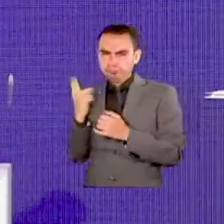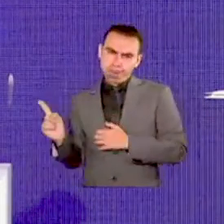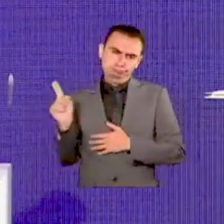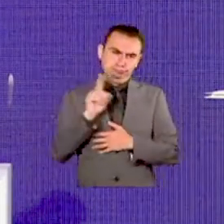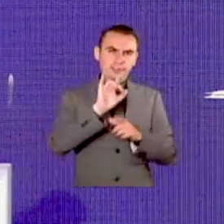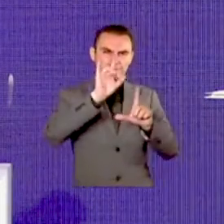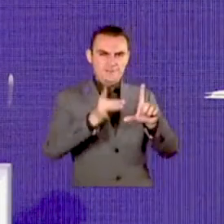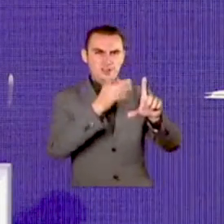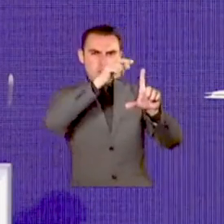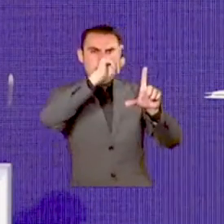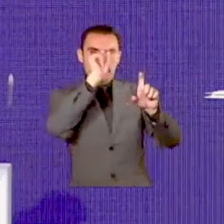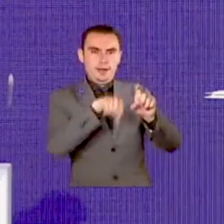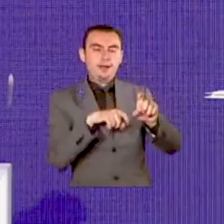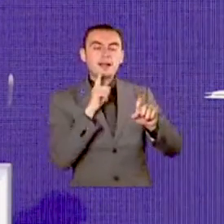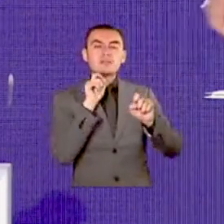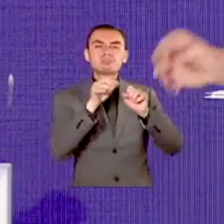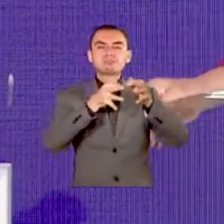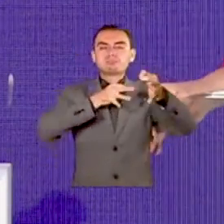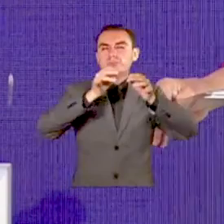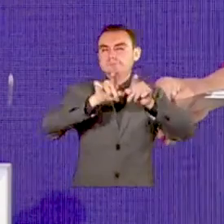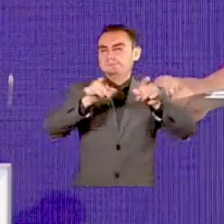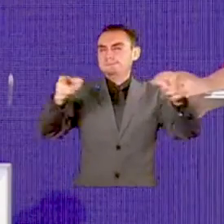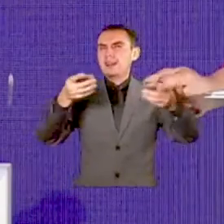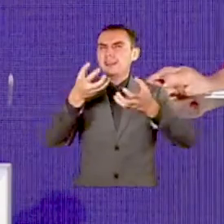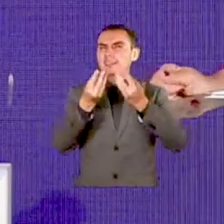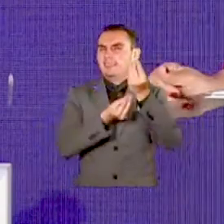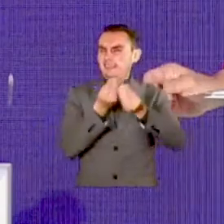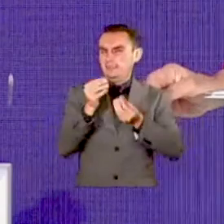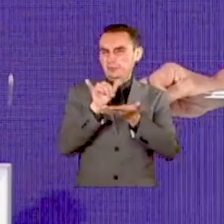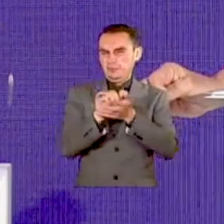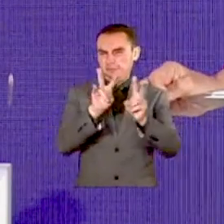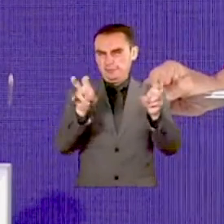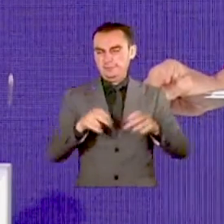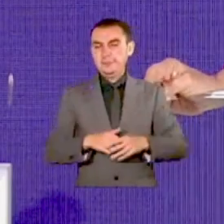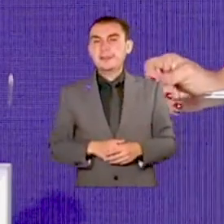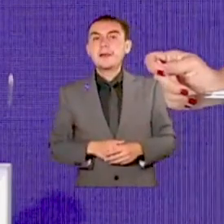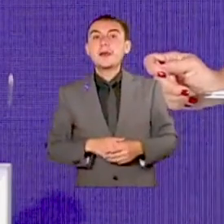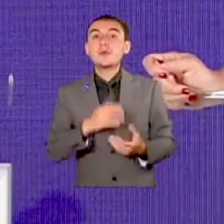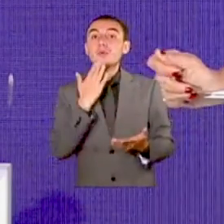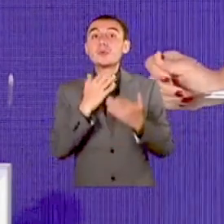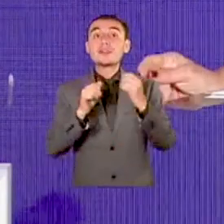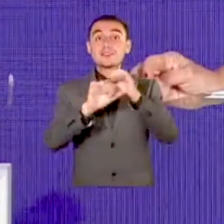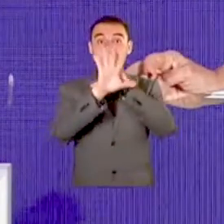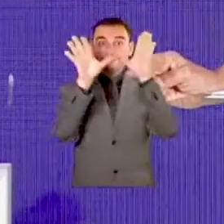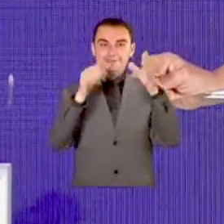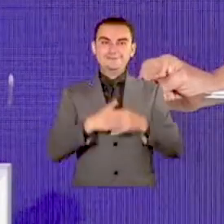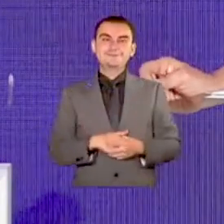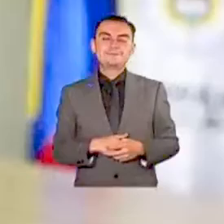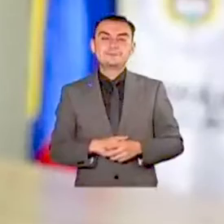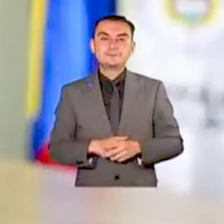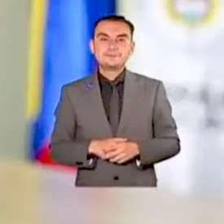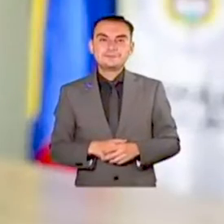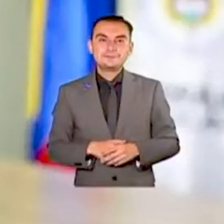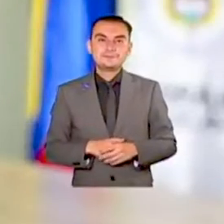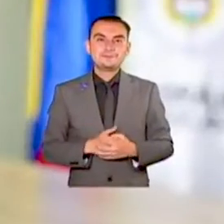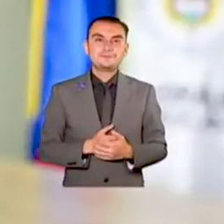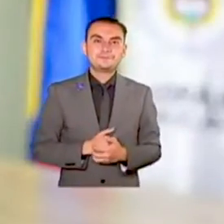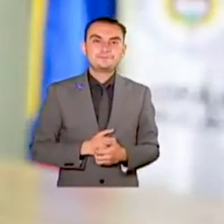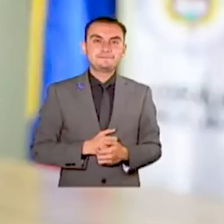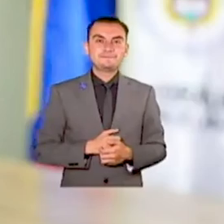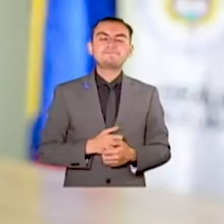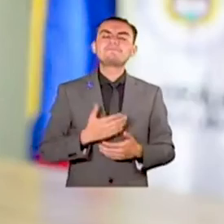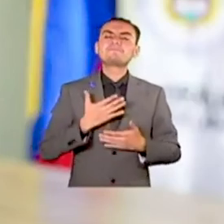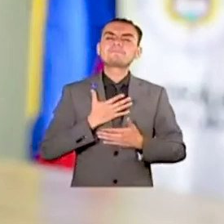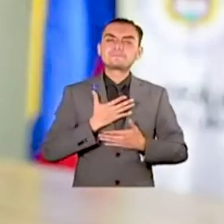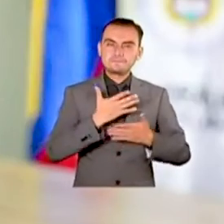acompaña virtualmente, nos explique qué estamos haciendo en ese sentido. Buenos días, doctora Yolima.